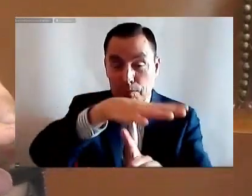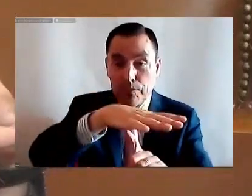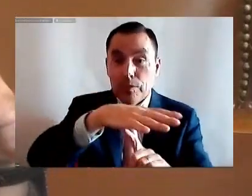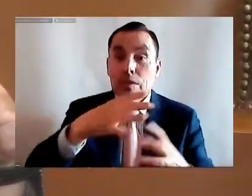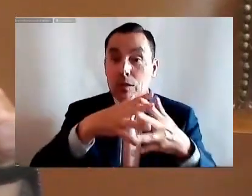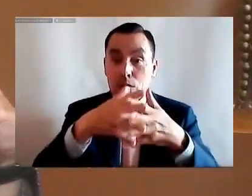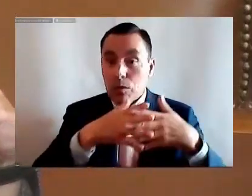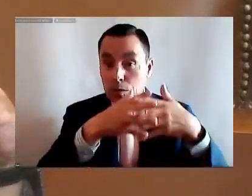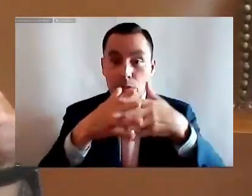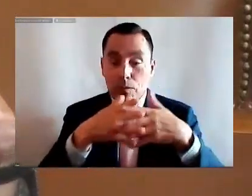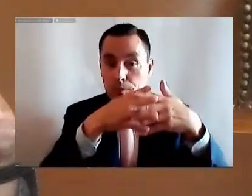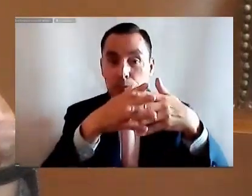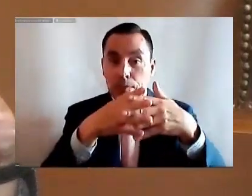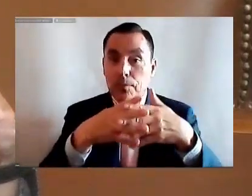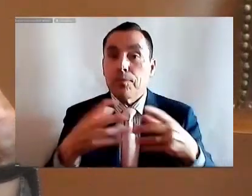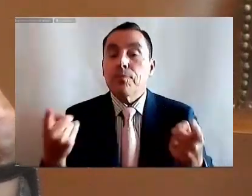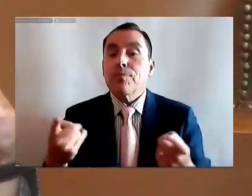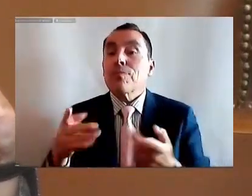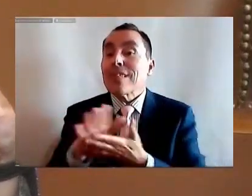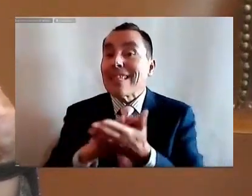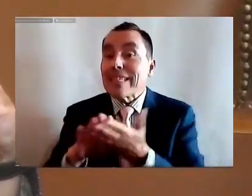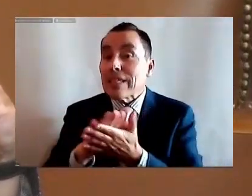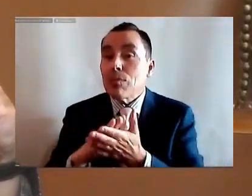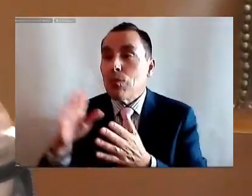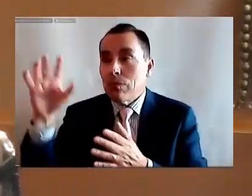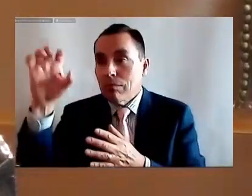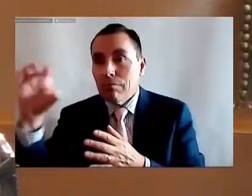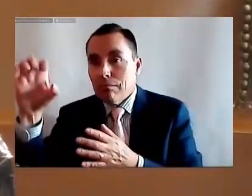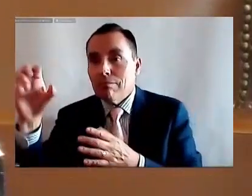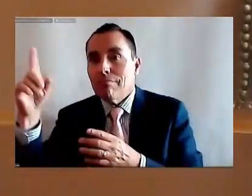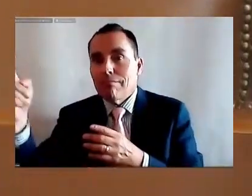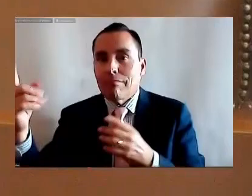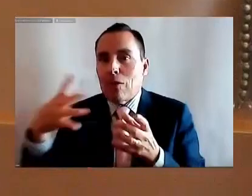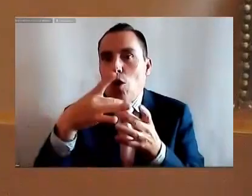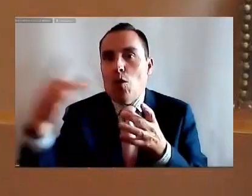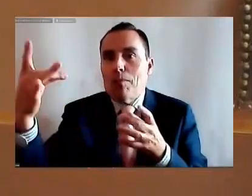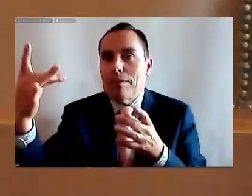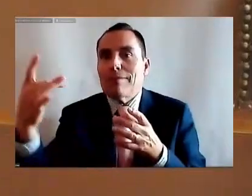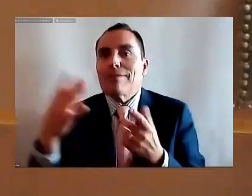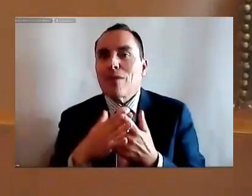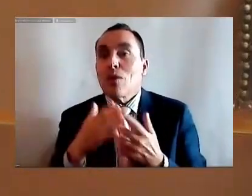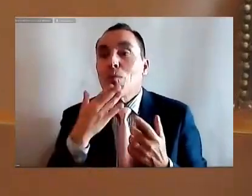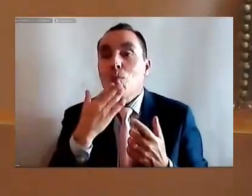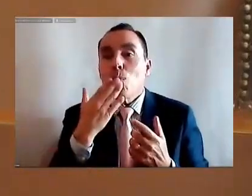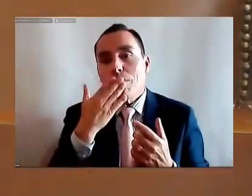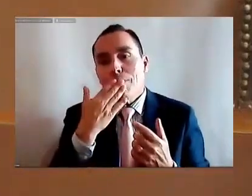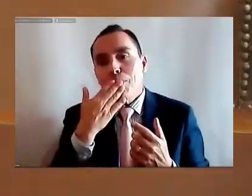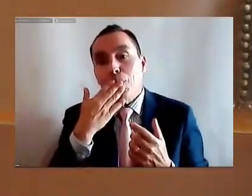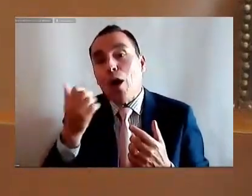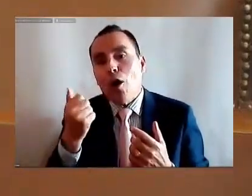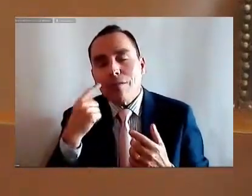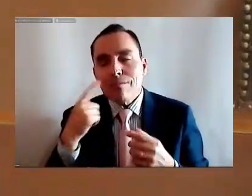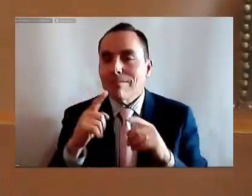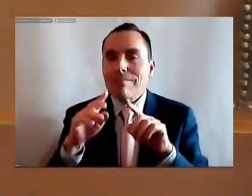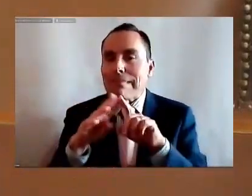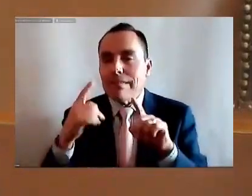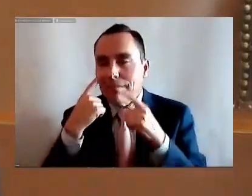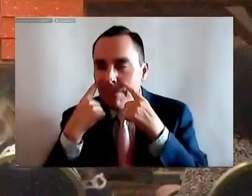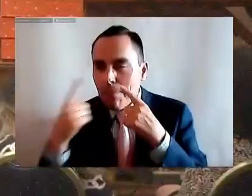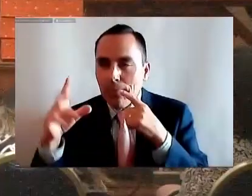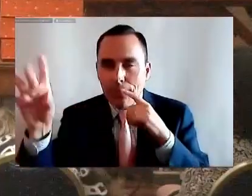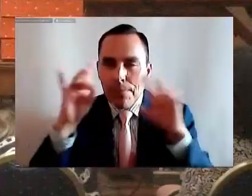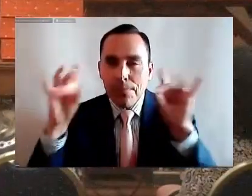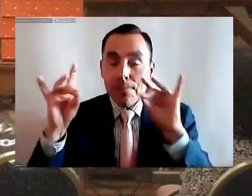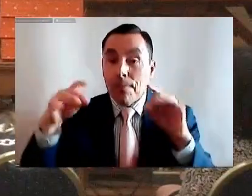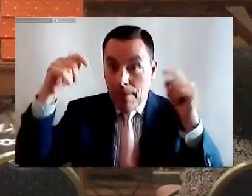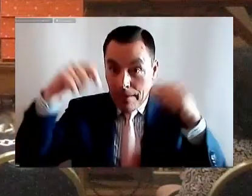norteamericanos, es el mobbing de los europeos, ¿no? Y pareciera mejor distinguirlo. Nosotros tenemos de todo acá. Digamos, el